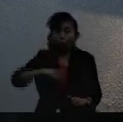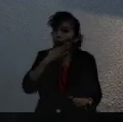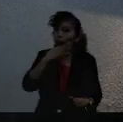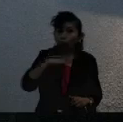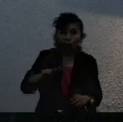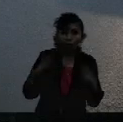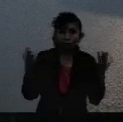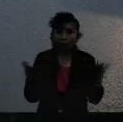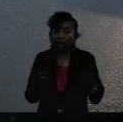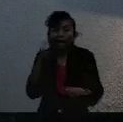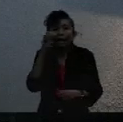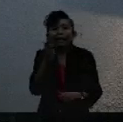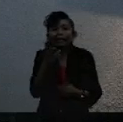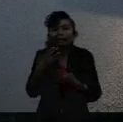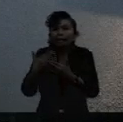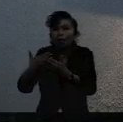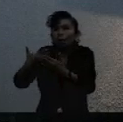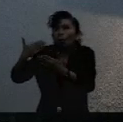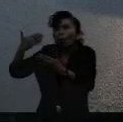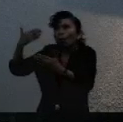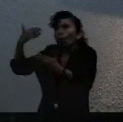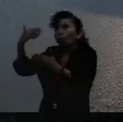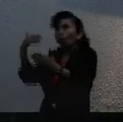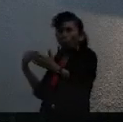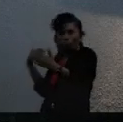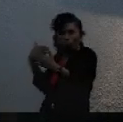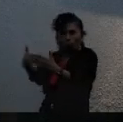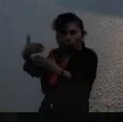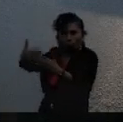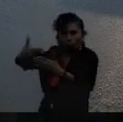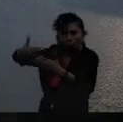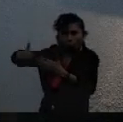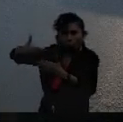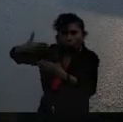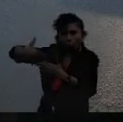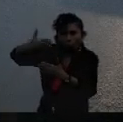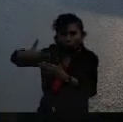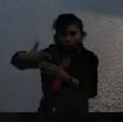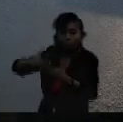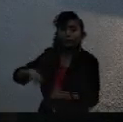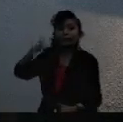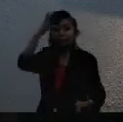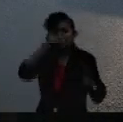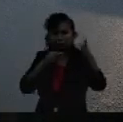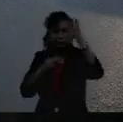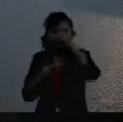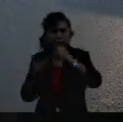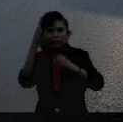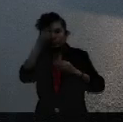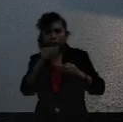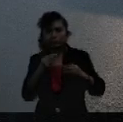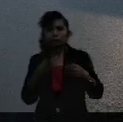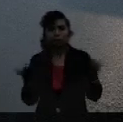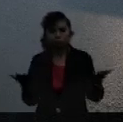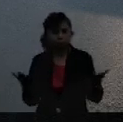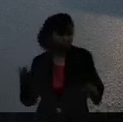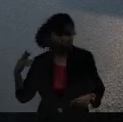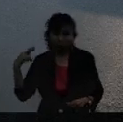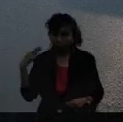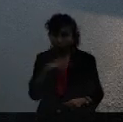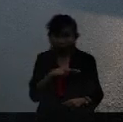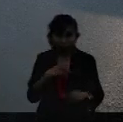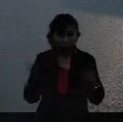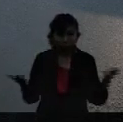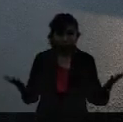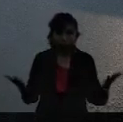son el resultado de un proceso muy largo en el que hemos aprendido y hemos aprendido rápido y